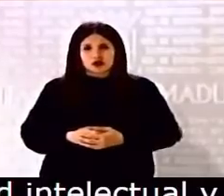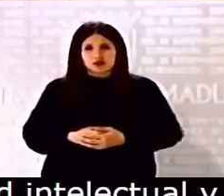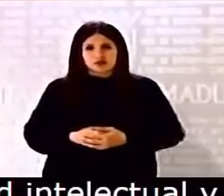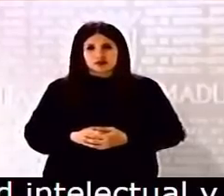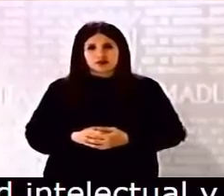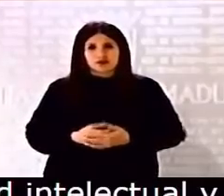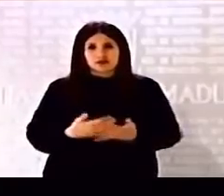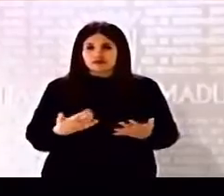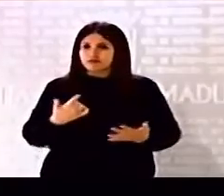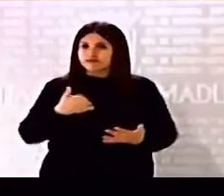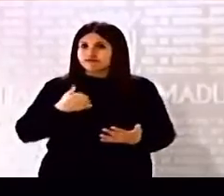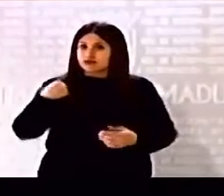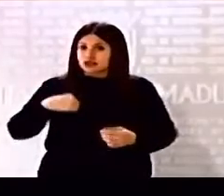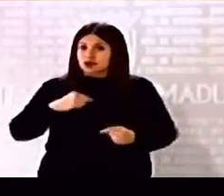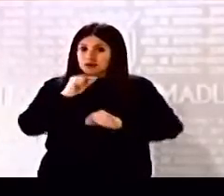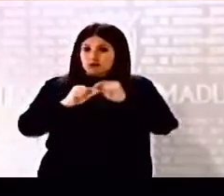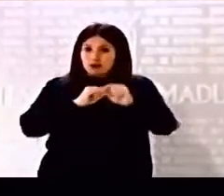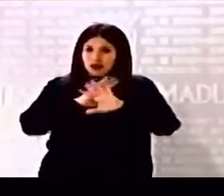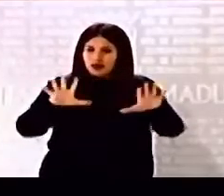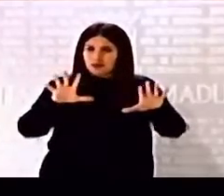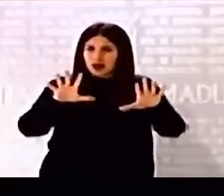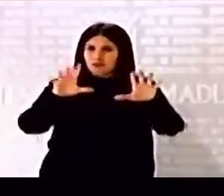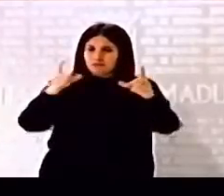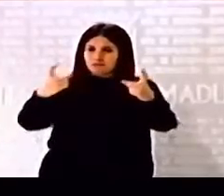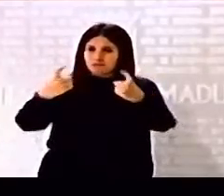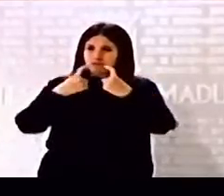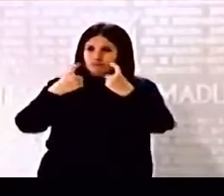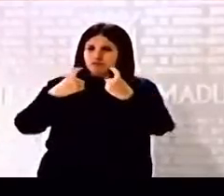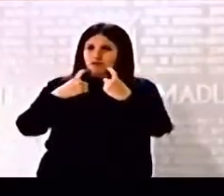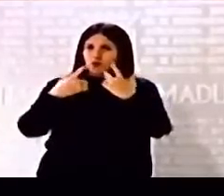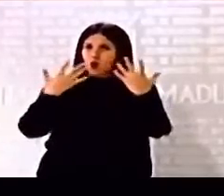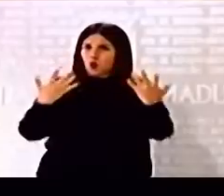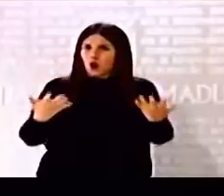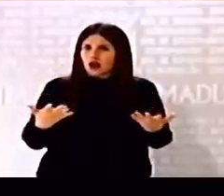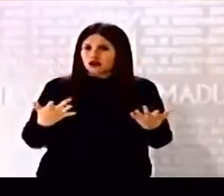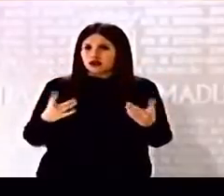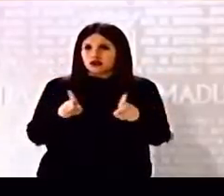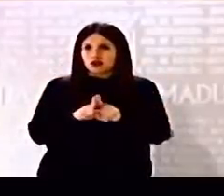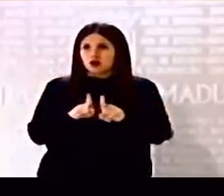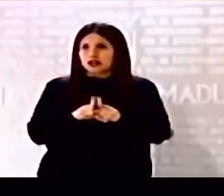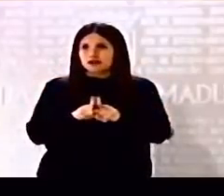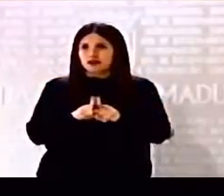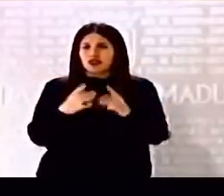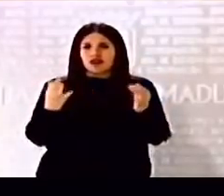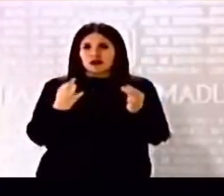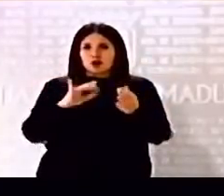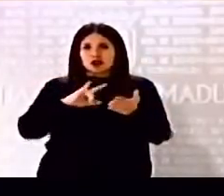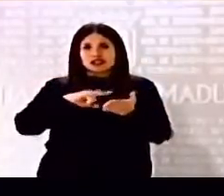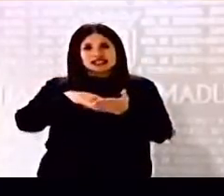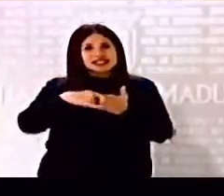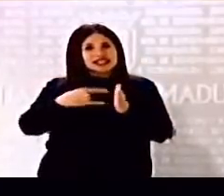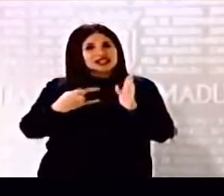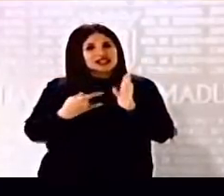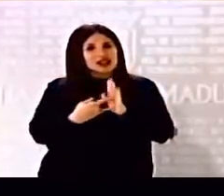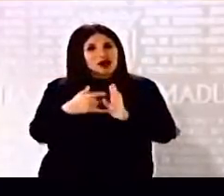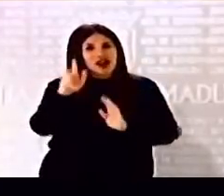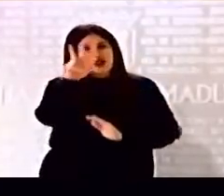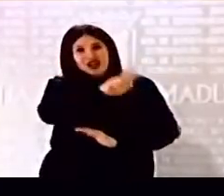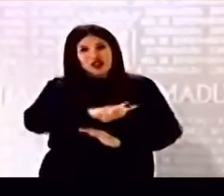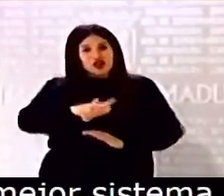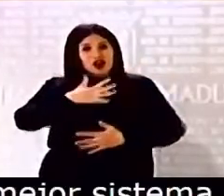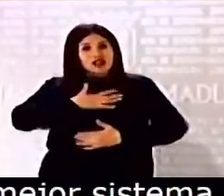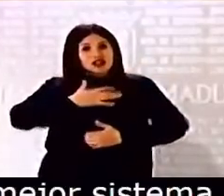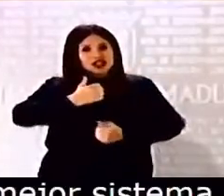Y la enseñanza que nos deja es que tenemos que dejarle un mejor sistema nacional de